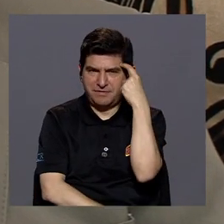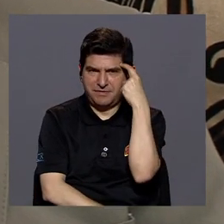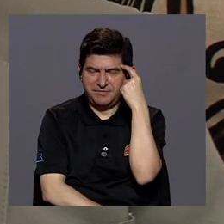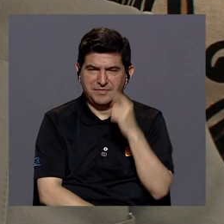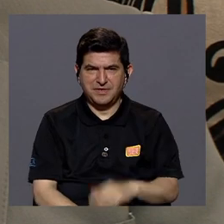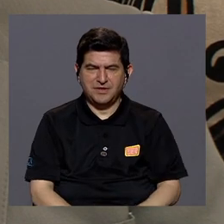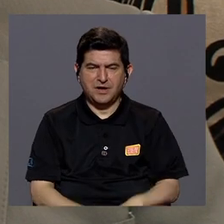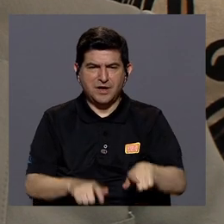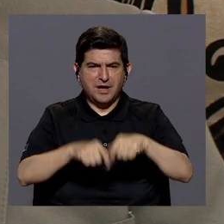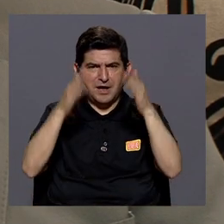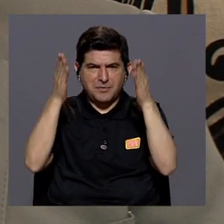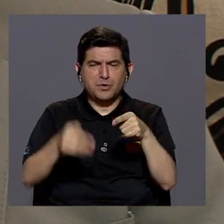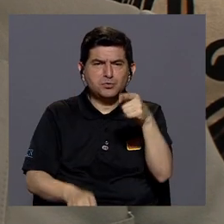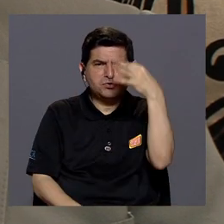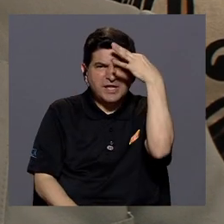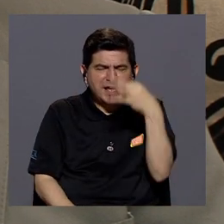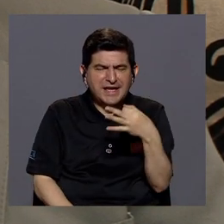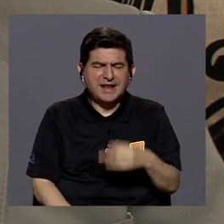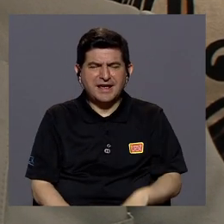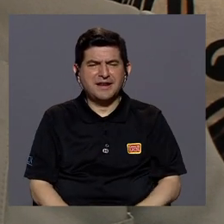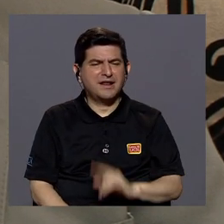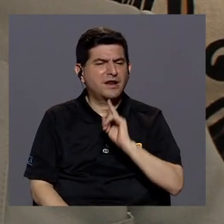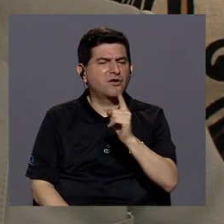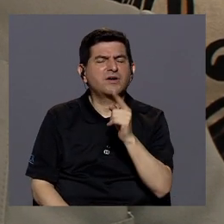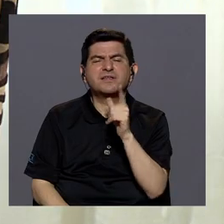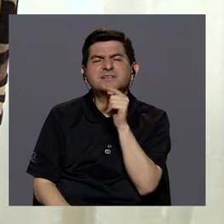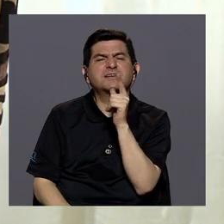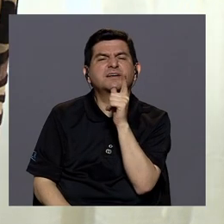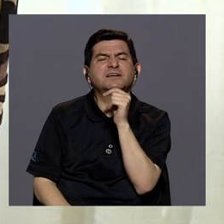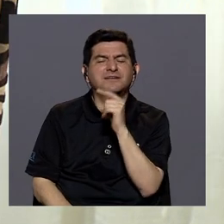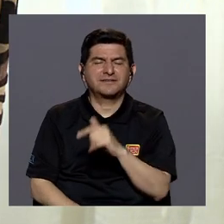qué periodista le cree usted la noticia?